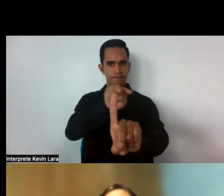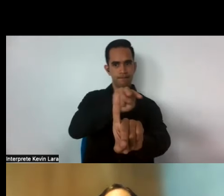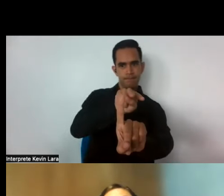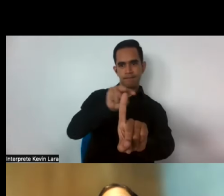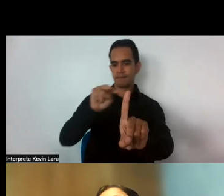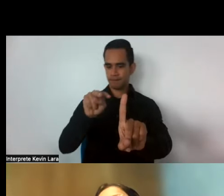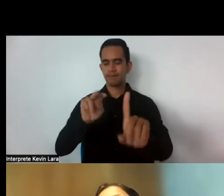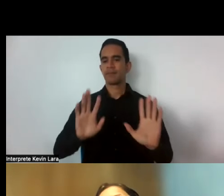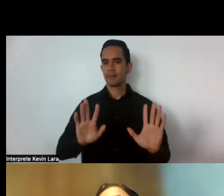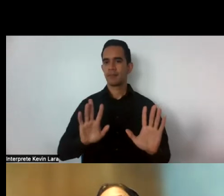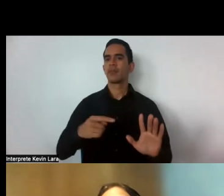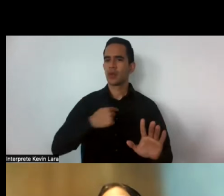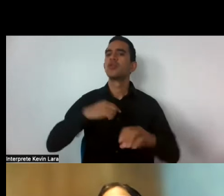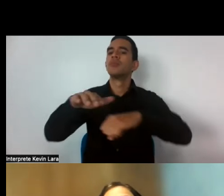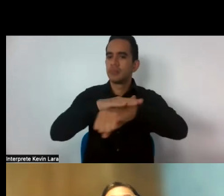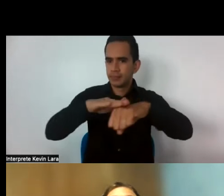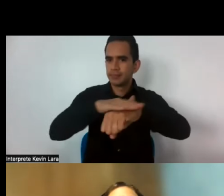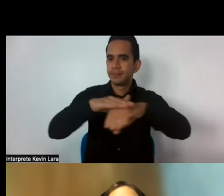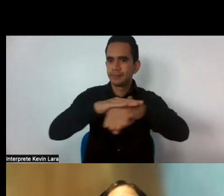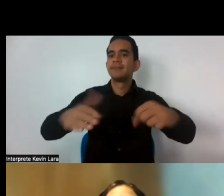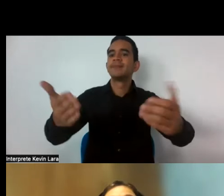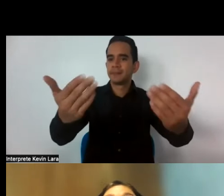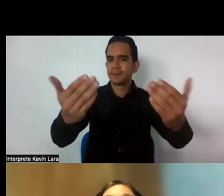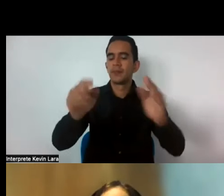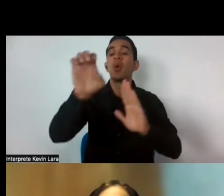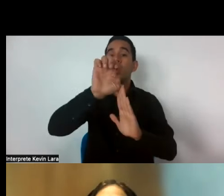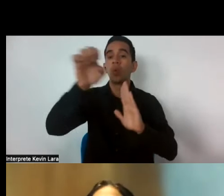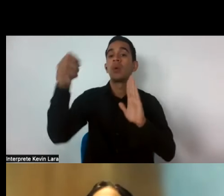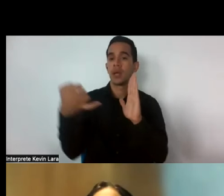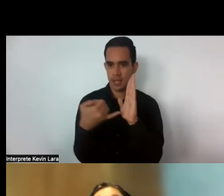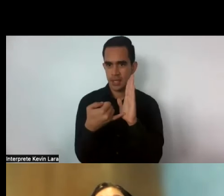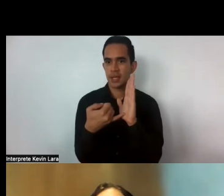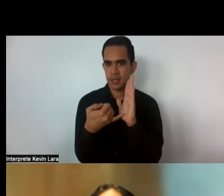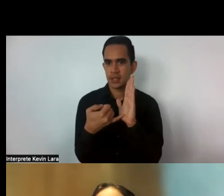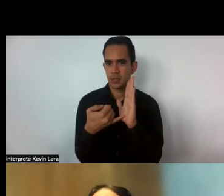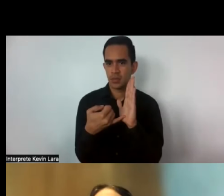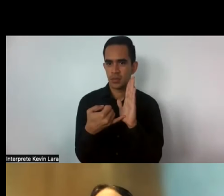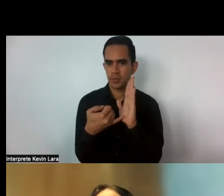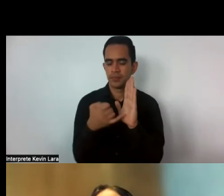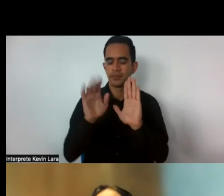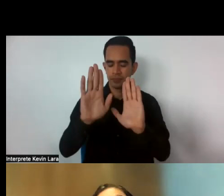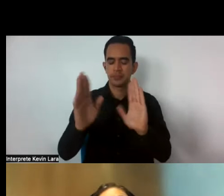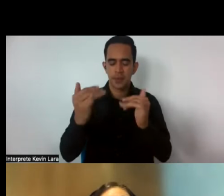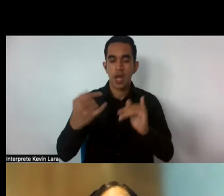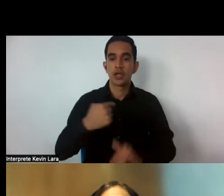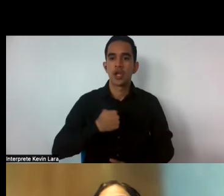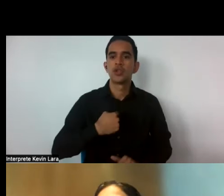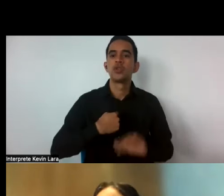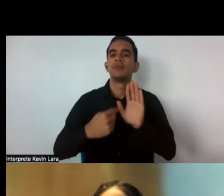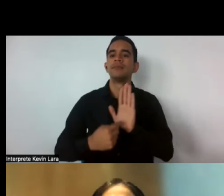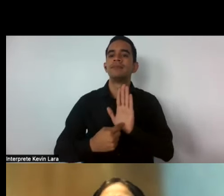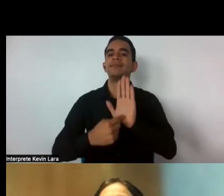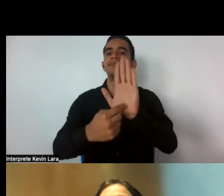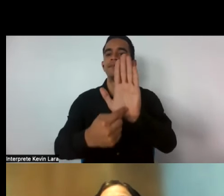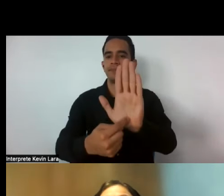por favor, hagamos un ejercicio, ¿vale? Yo les voy a mostrar ciertas imágenes y ustedes,